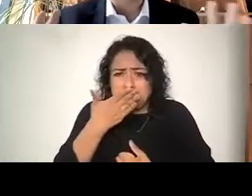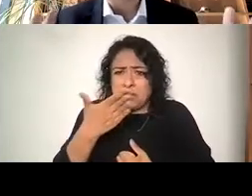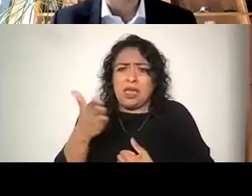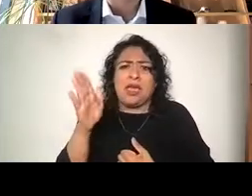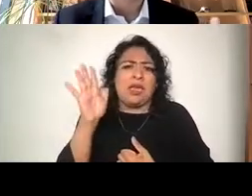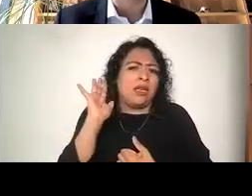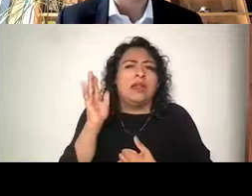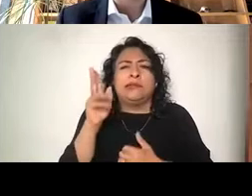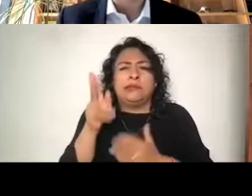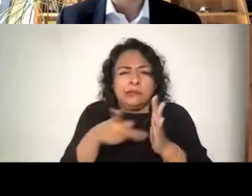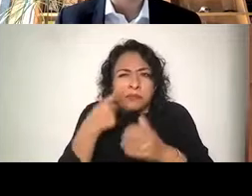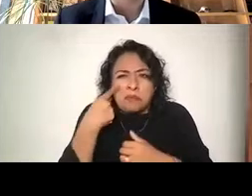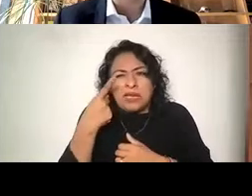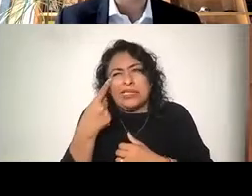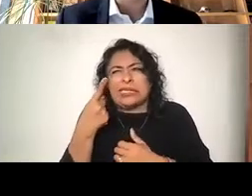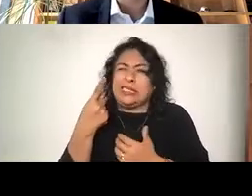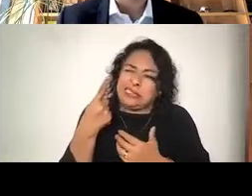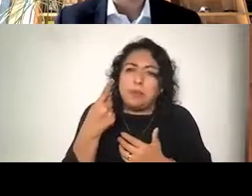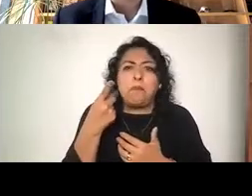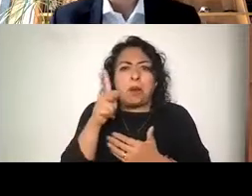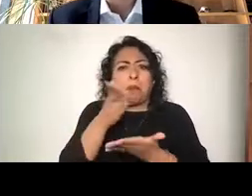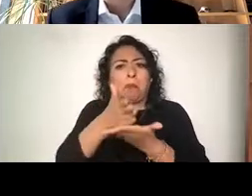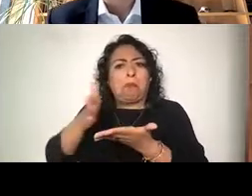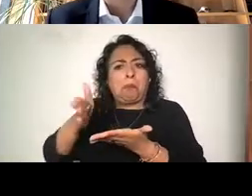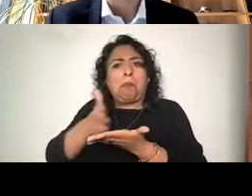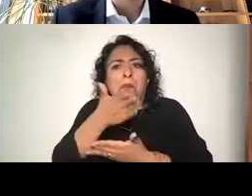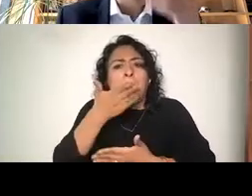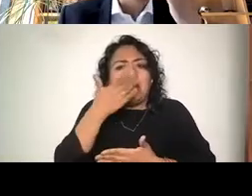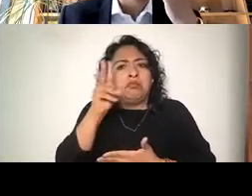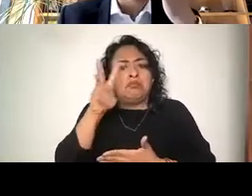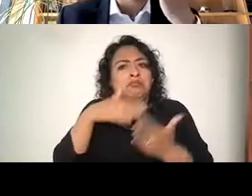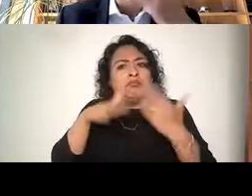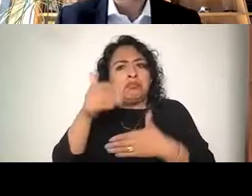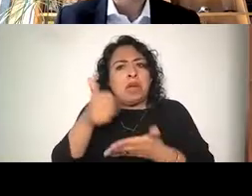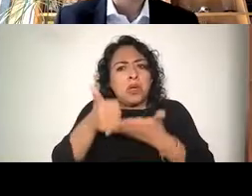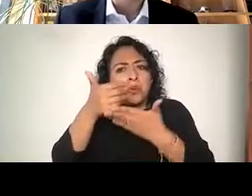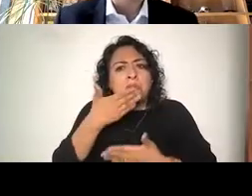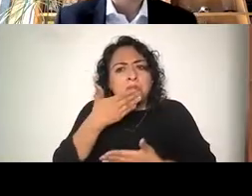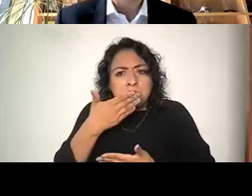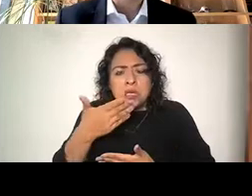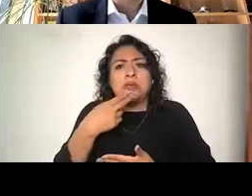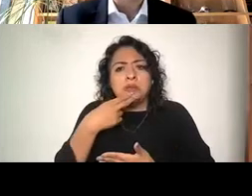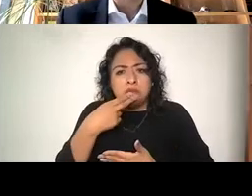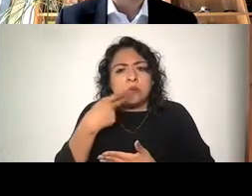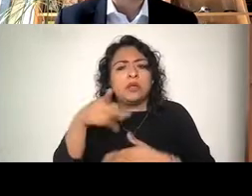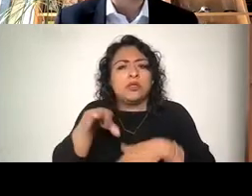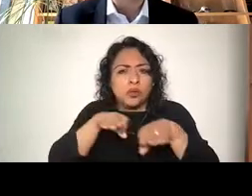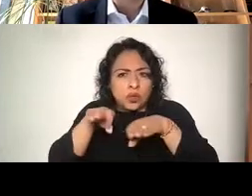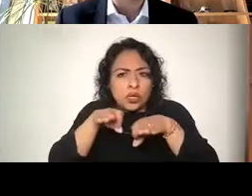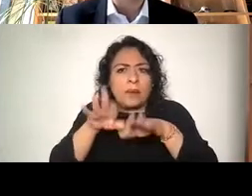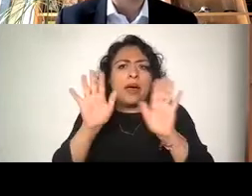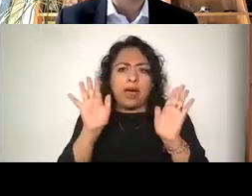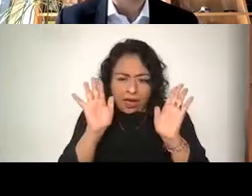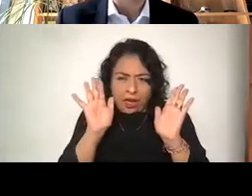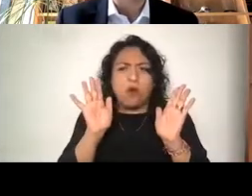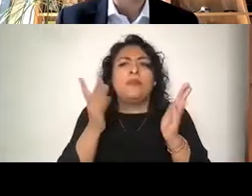en muchas ocasiones no muy bien, pero lo dividen y lo han hecho con éxito. El trabajo, lo que depende,